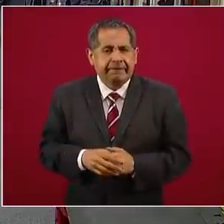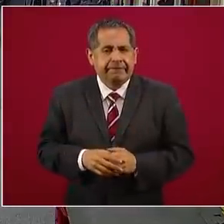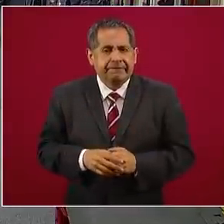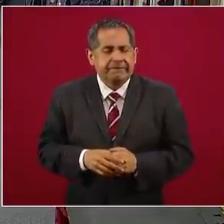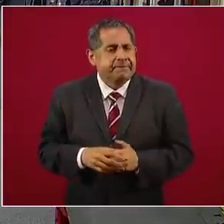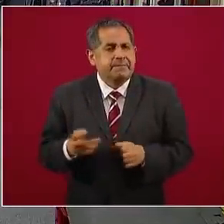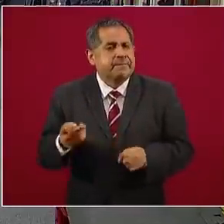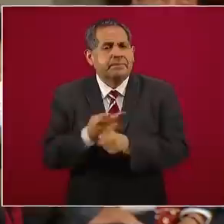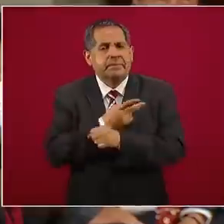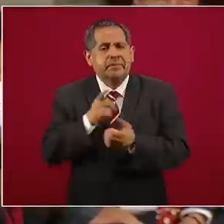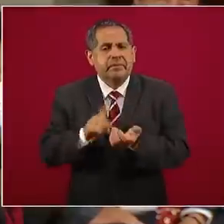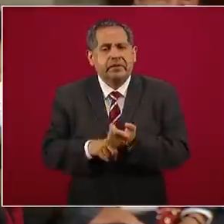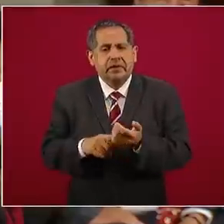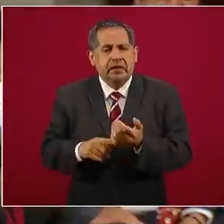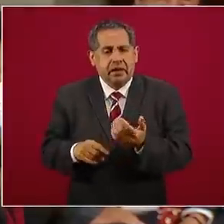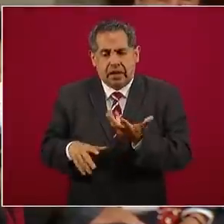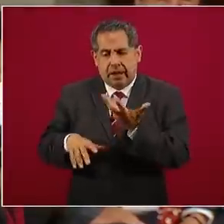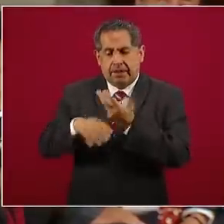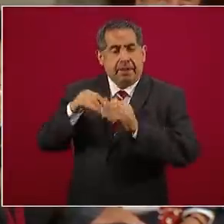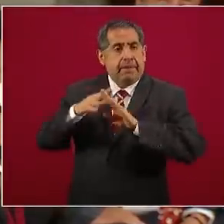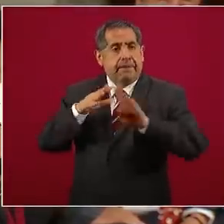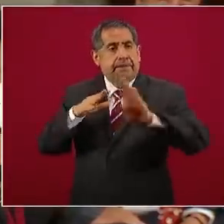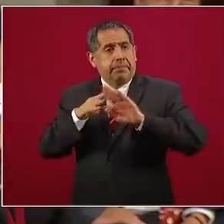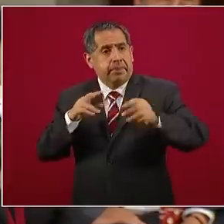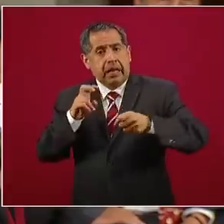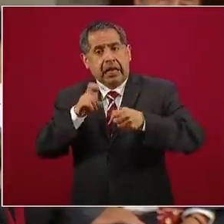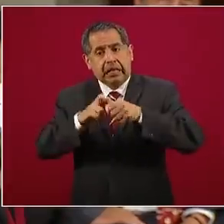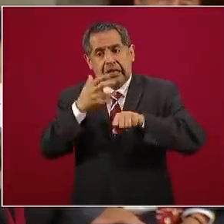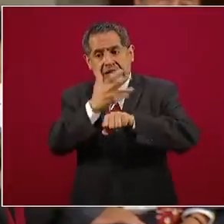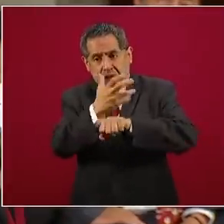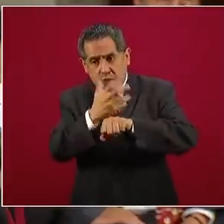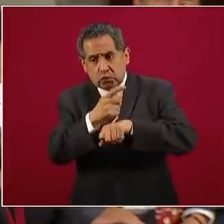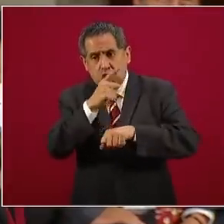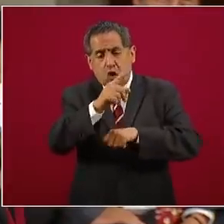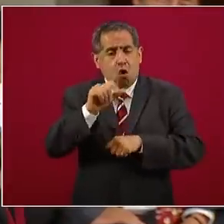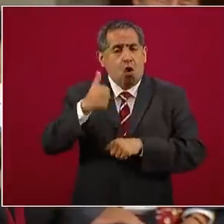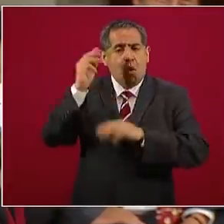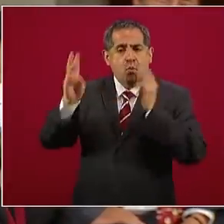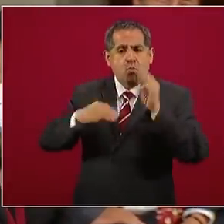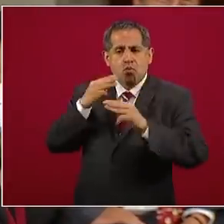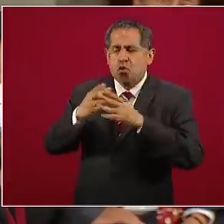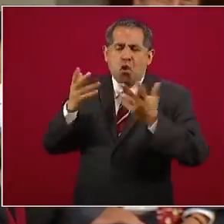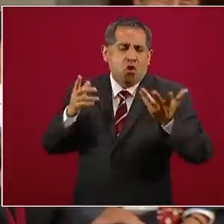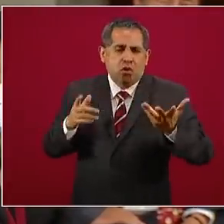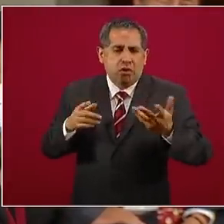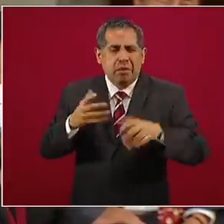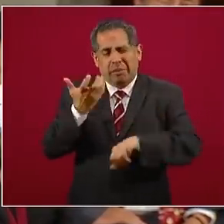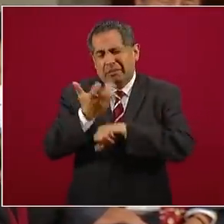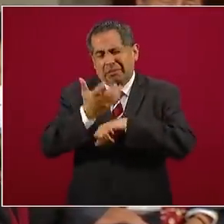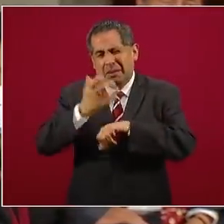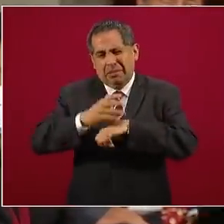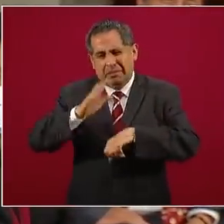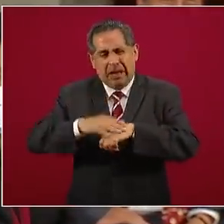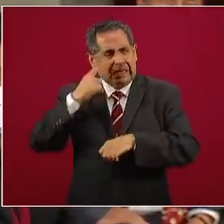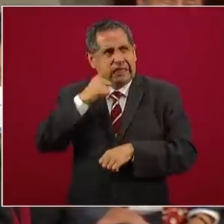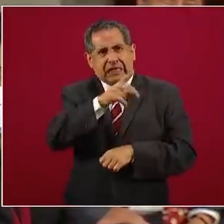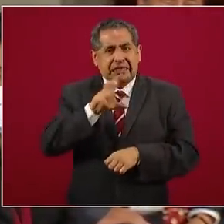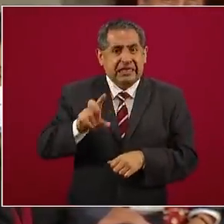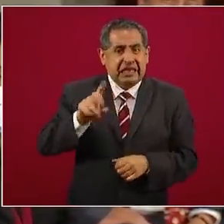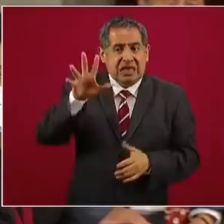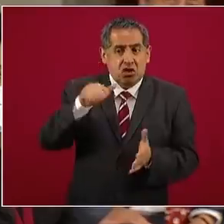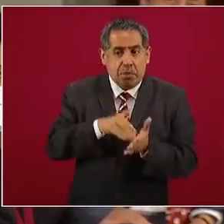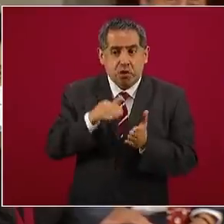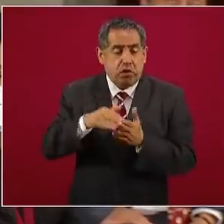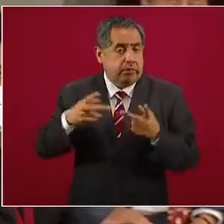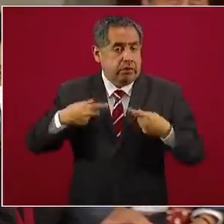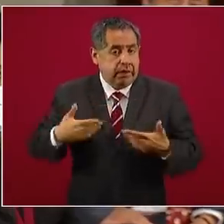¿Qué va a pasar con los migrantes que están en los Estados Unidos y en otras partes del mundo? Sobre todo en Estados Unidos hay 35 millones de